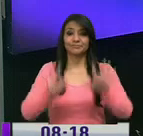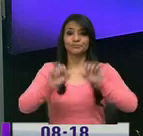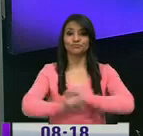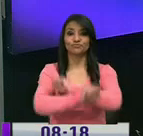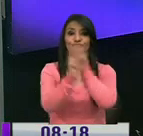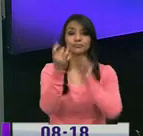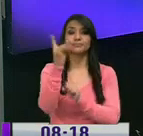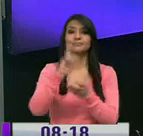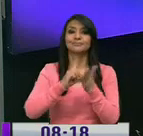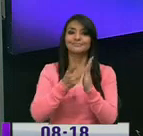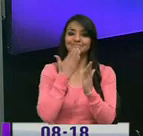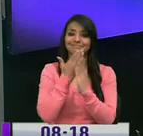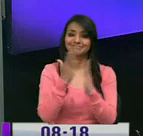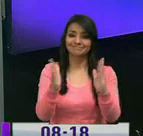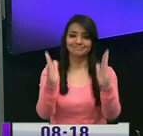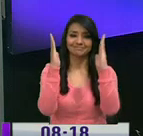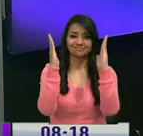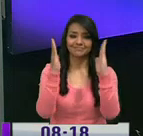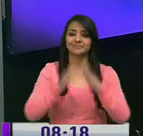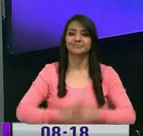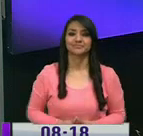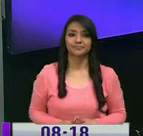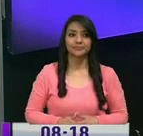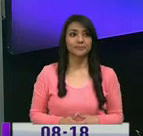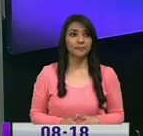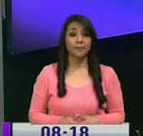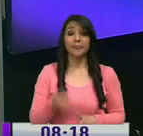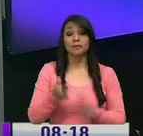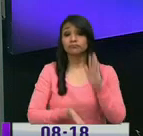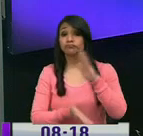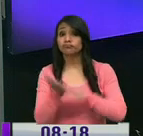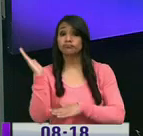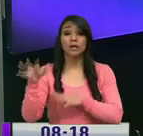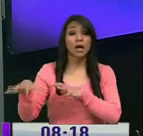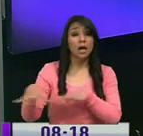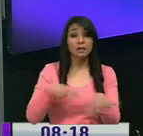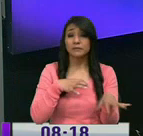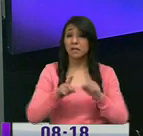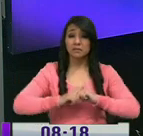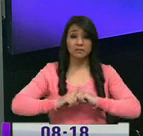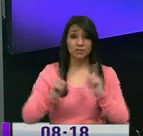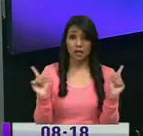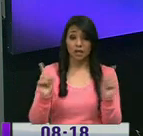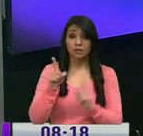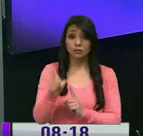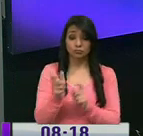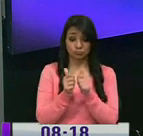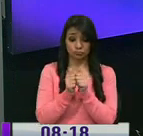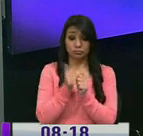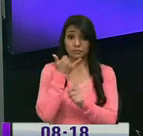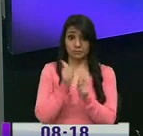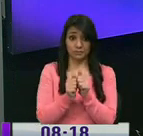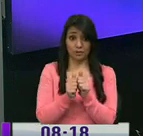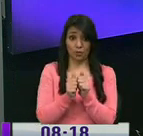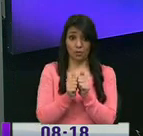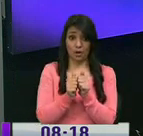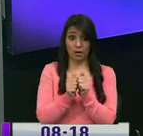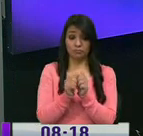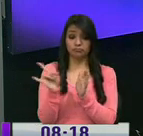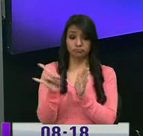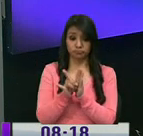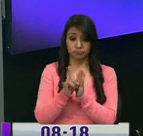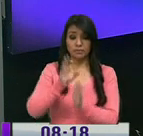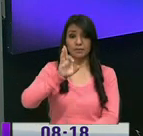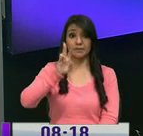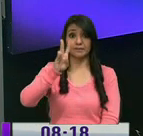por acompañarnos donde quiera que esté usted. Y si sale de su casa, en su aplicación, bájese ahí, puede entrar a